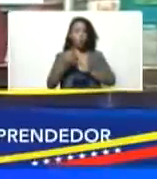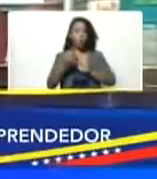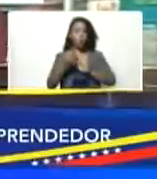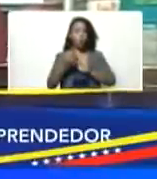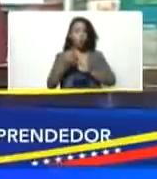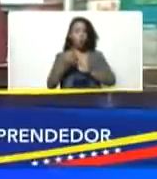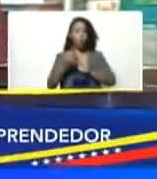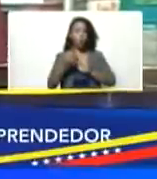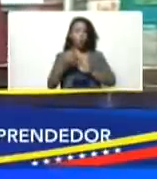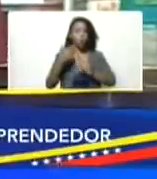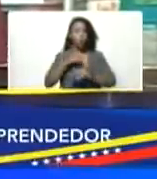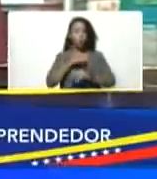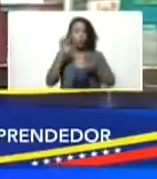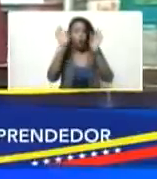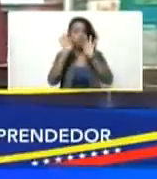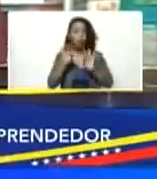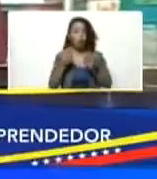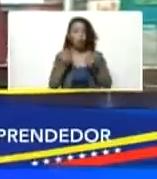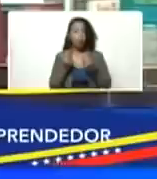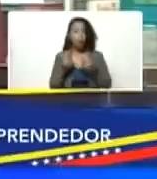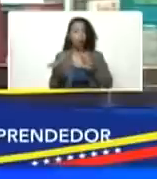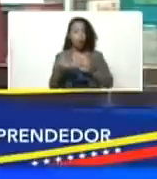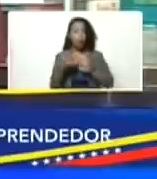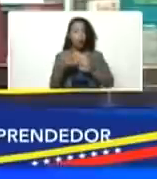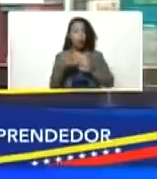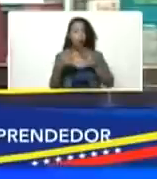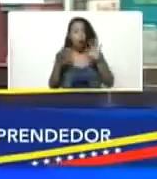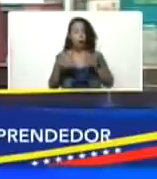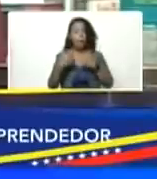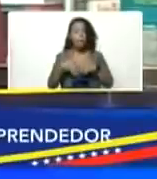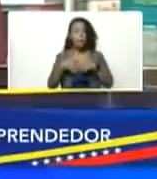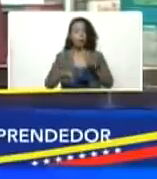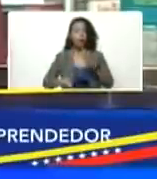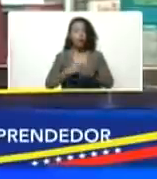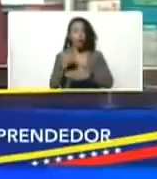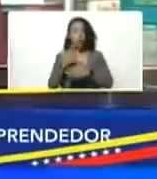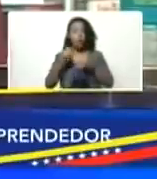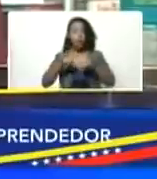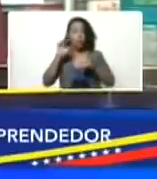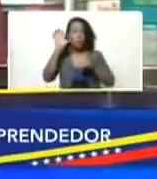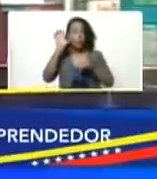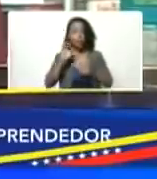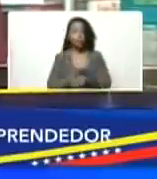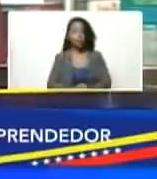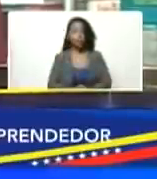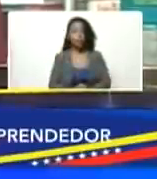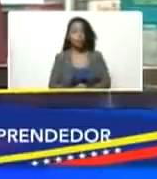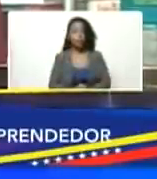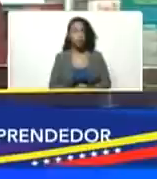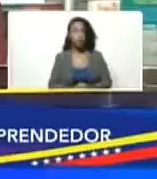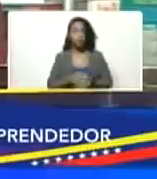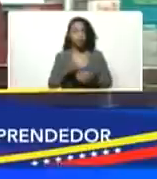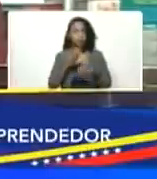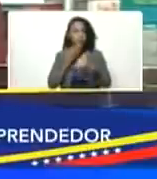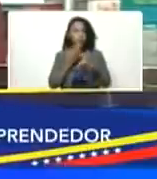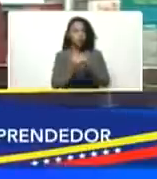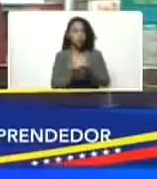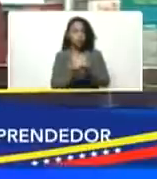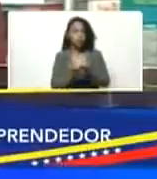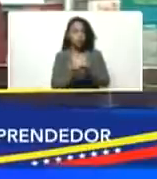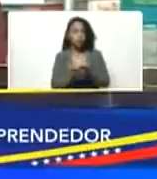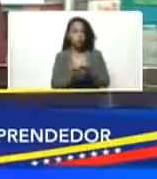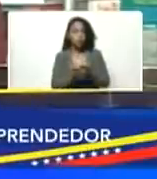nuestro modelo económico, contra las empresas fundamentales del país, que pidieron